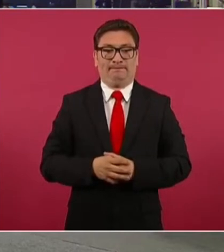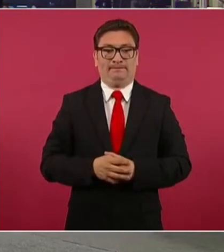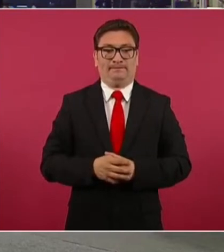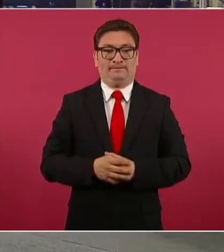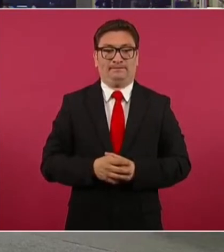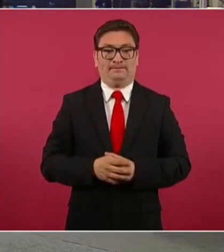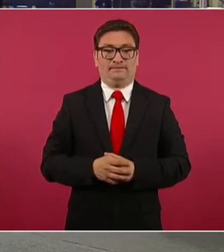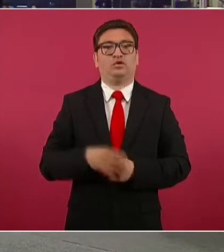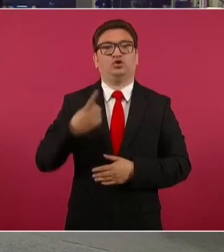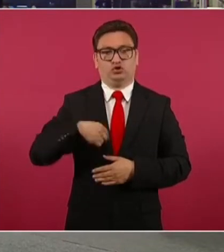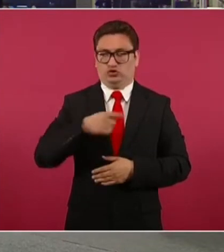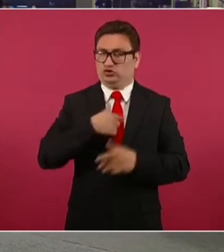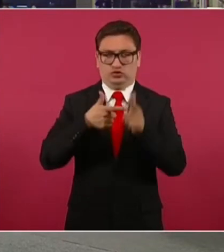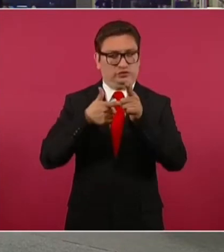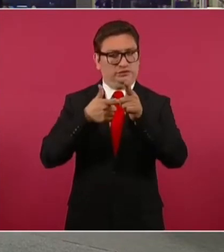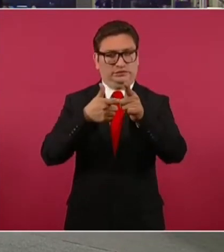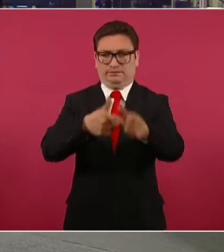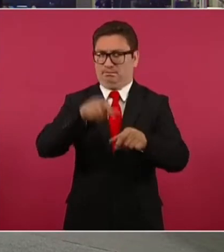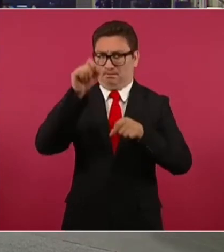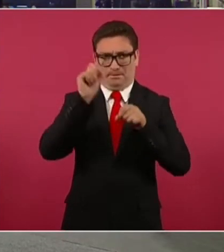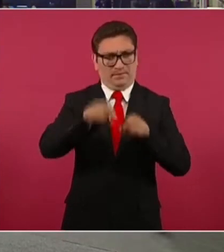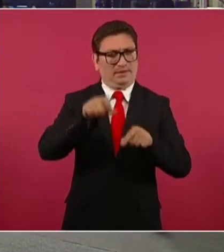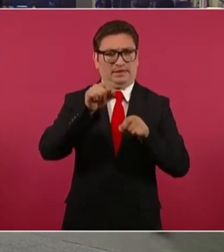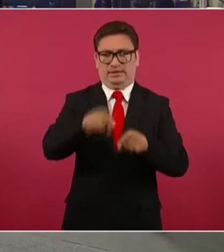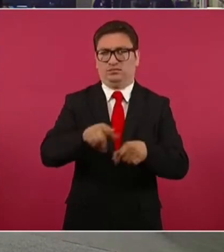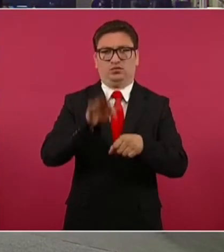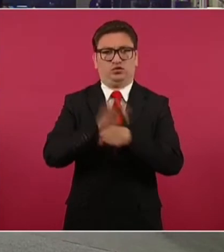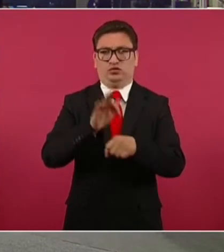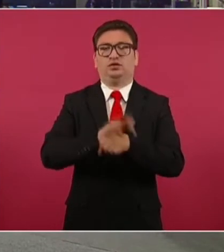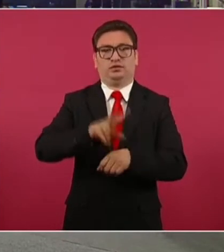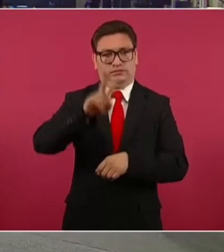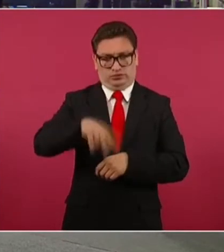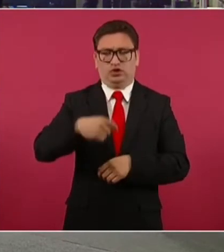y la voy a defender, la tengo probada.